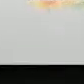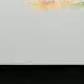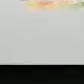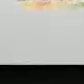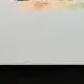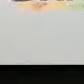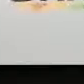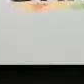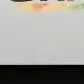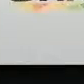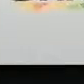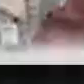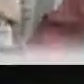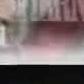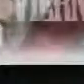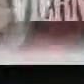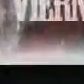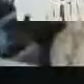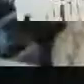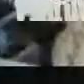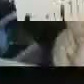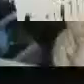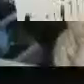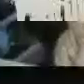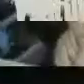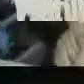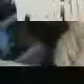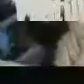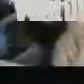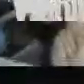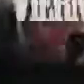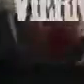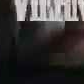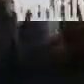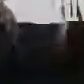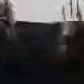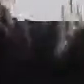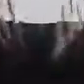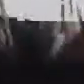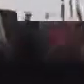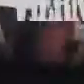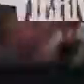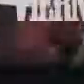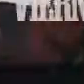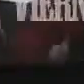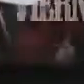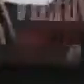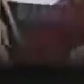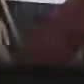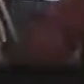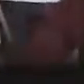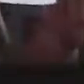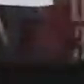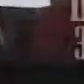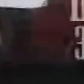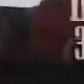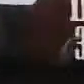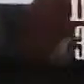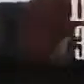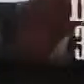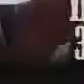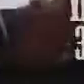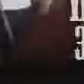Sarchí 2014, viernes 7 y sábado 8 de febrero a partir de las 8 de la noche, domingo